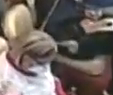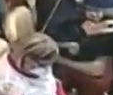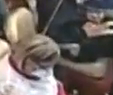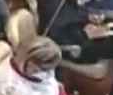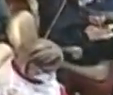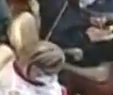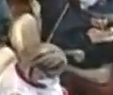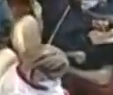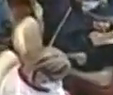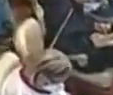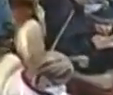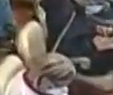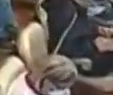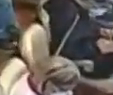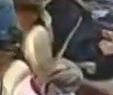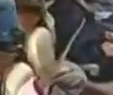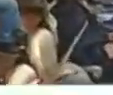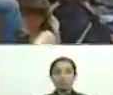Hagamos la nueva historia.